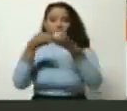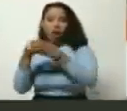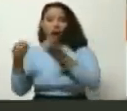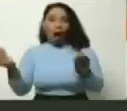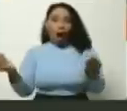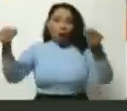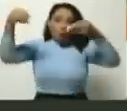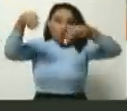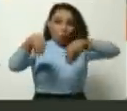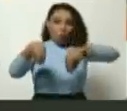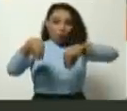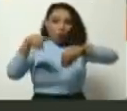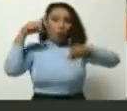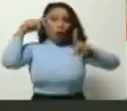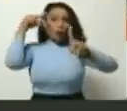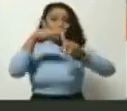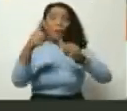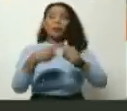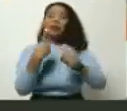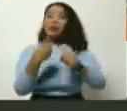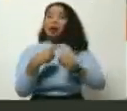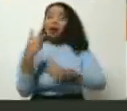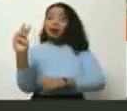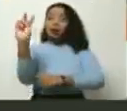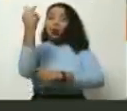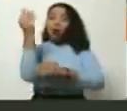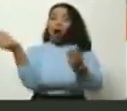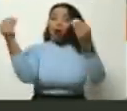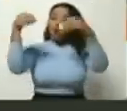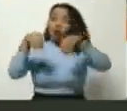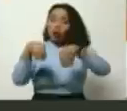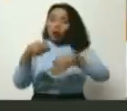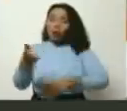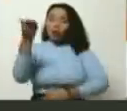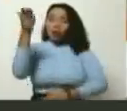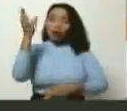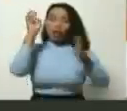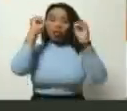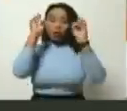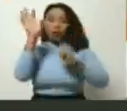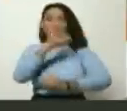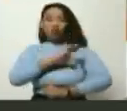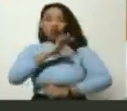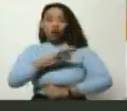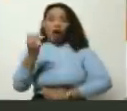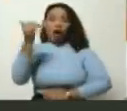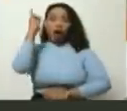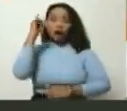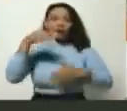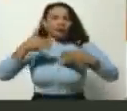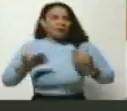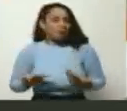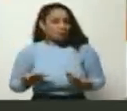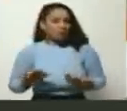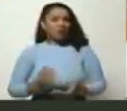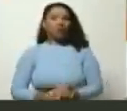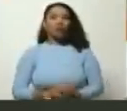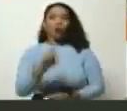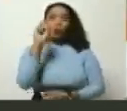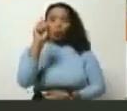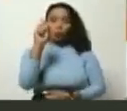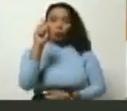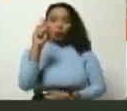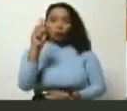que los objetivos principales de este segundo acuerdo parcial en el área social consisten en 1.